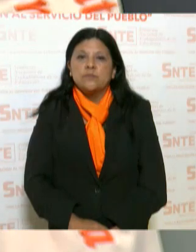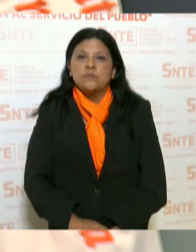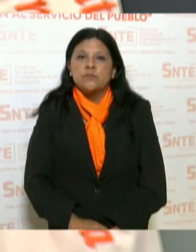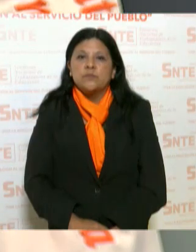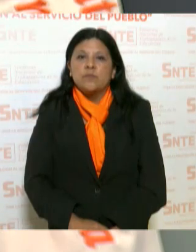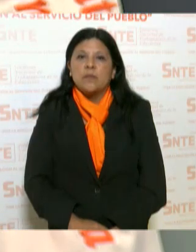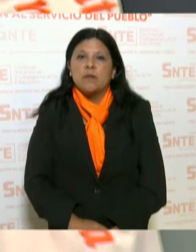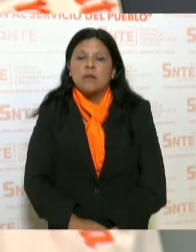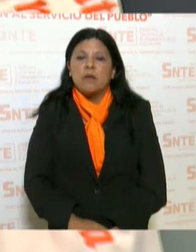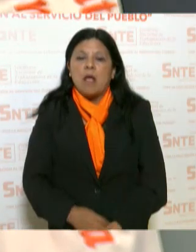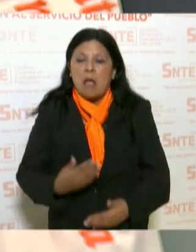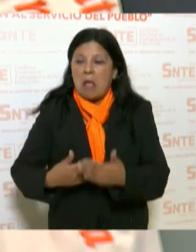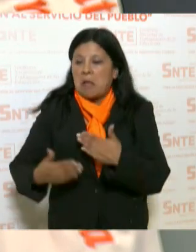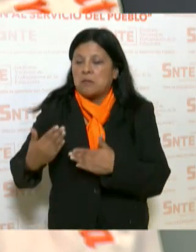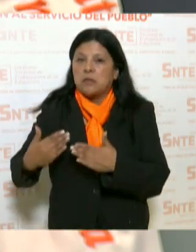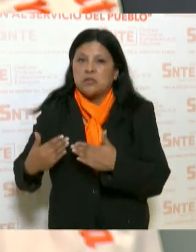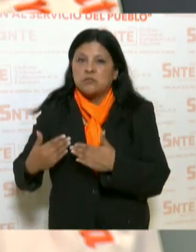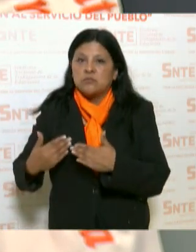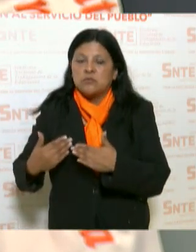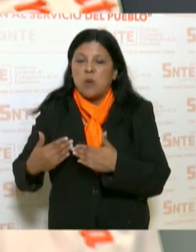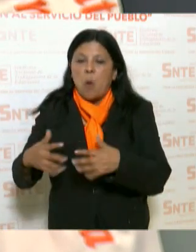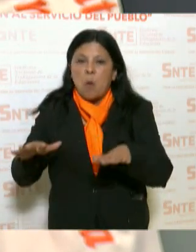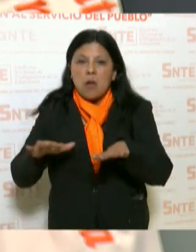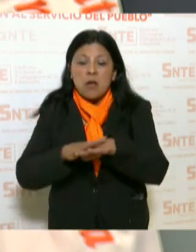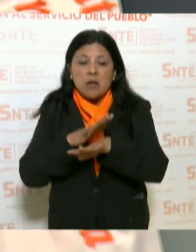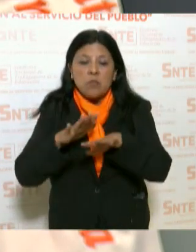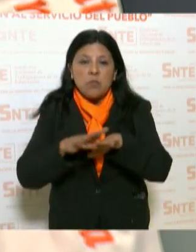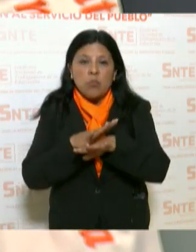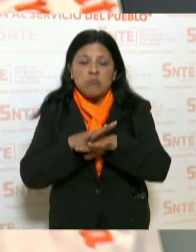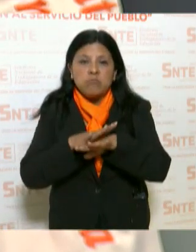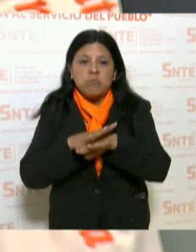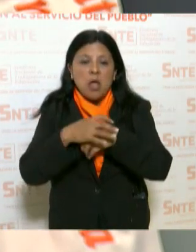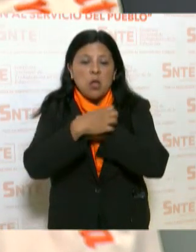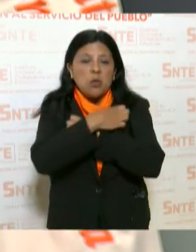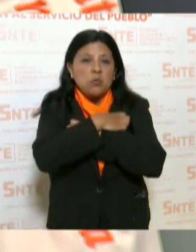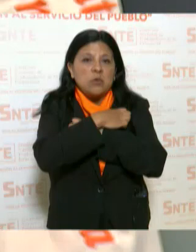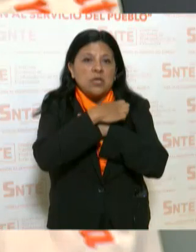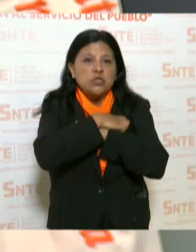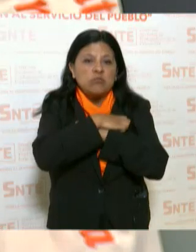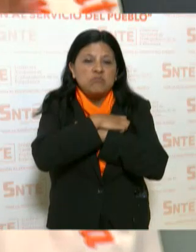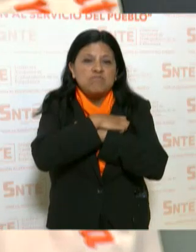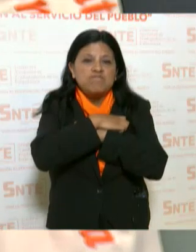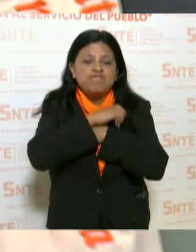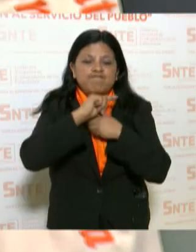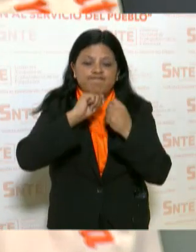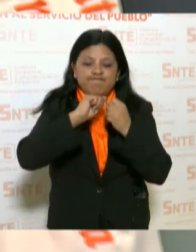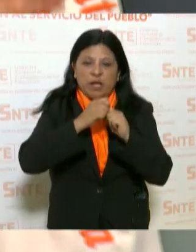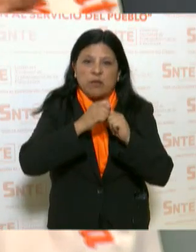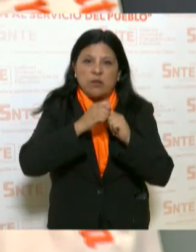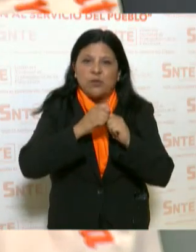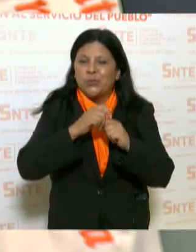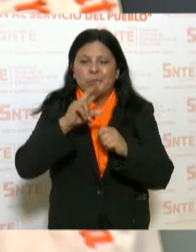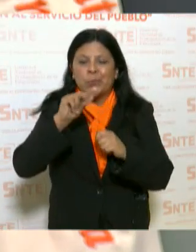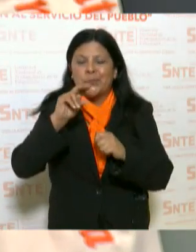imponer la llamada reforma educativa, que no es más que privatizar la